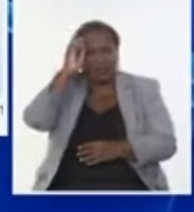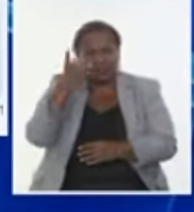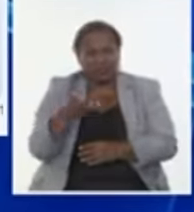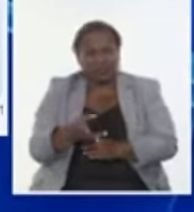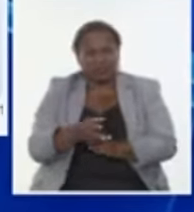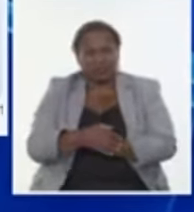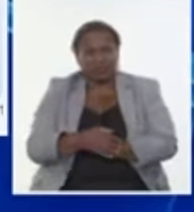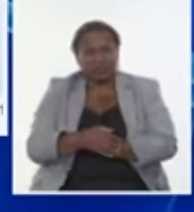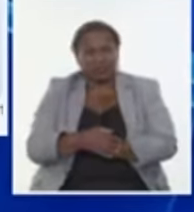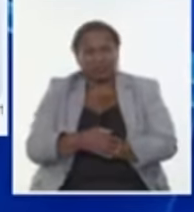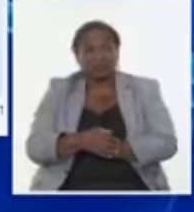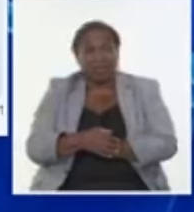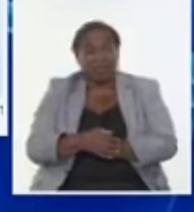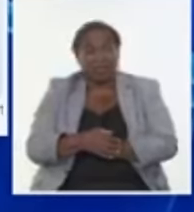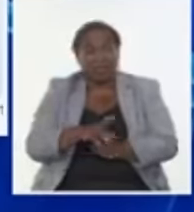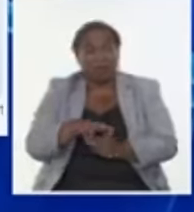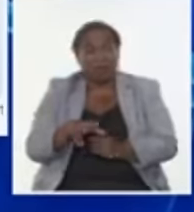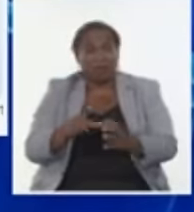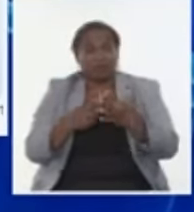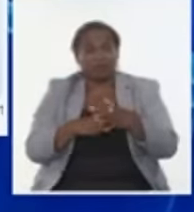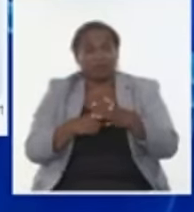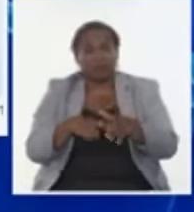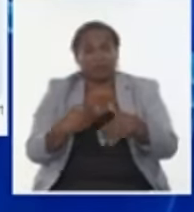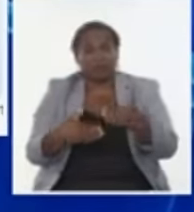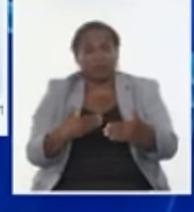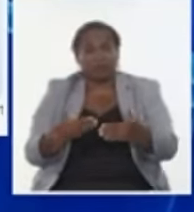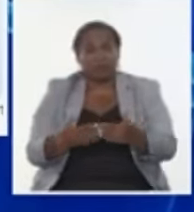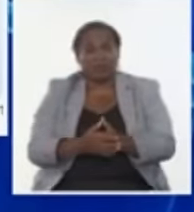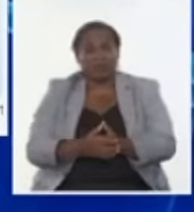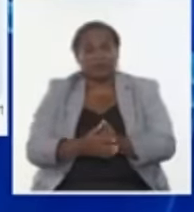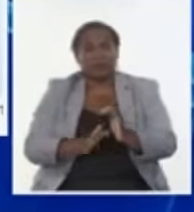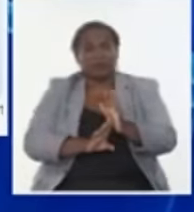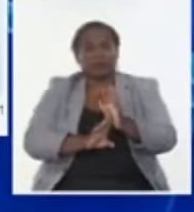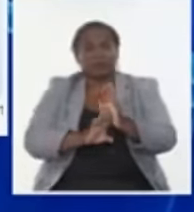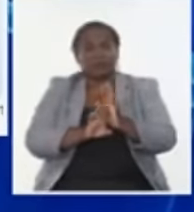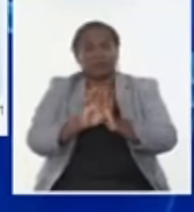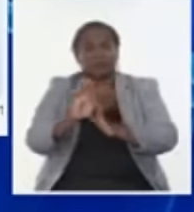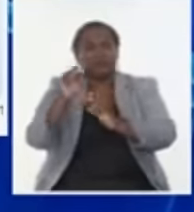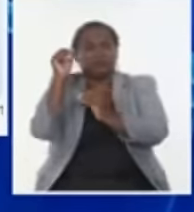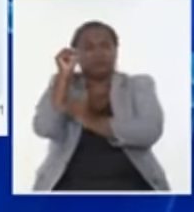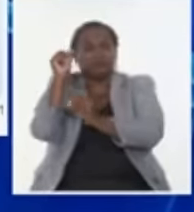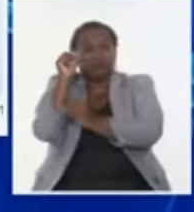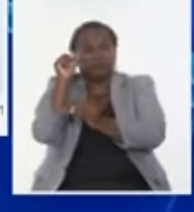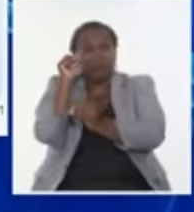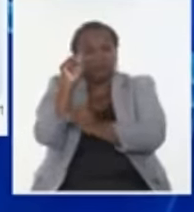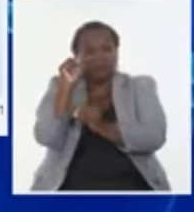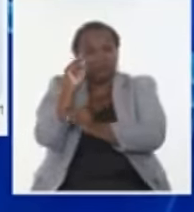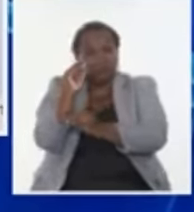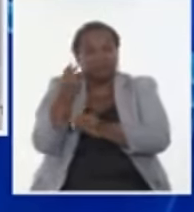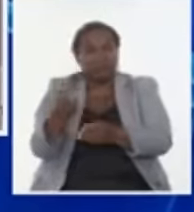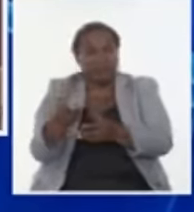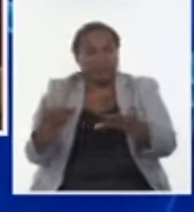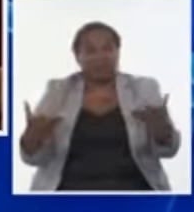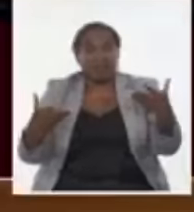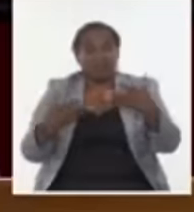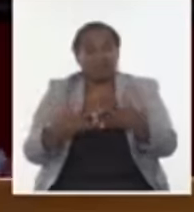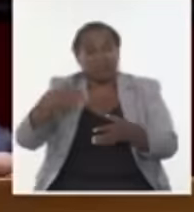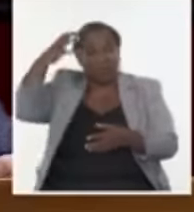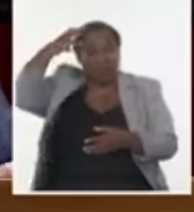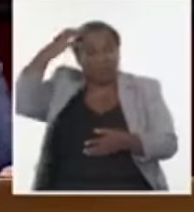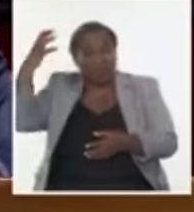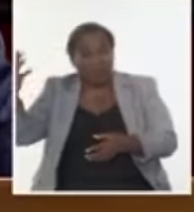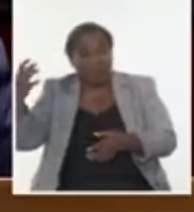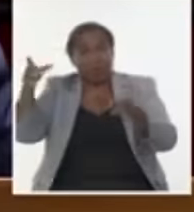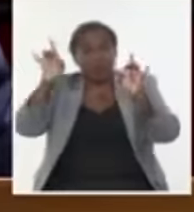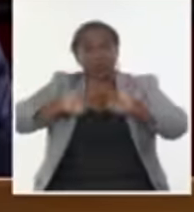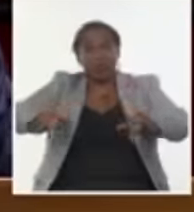de las soluciones a nuestros problemas. Se avanza en fortalecimiento de las relaciones entre gobierno, universidad